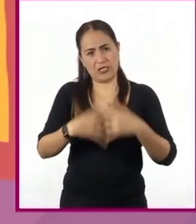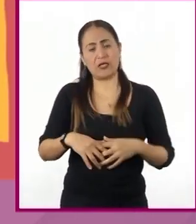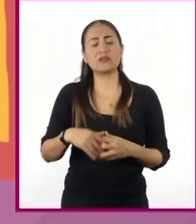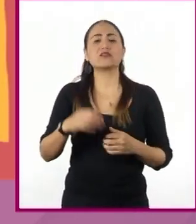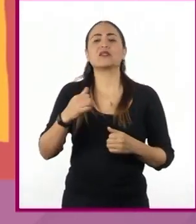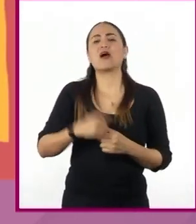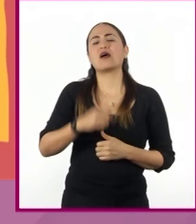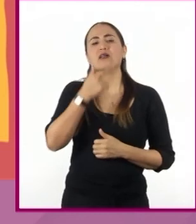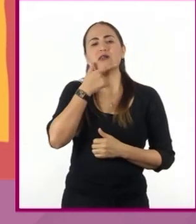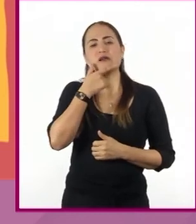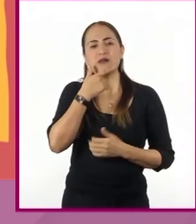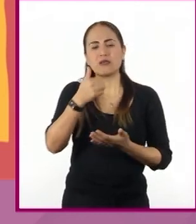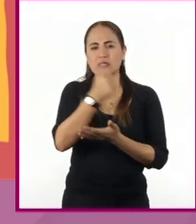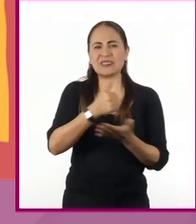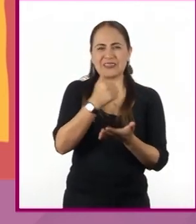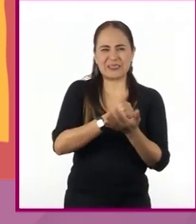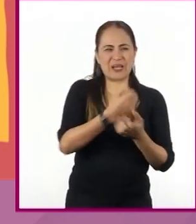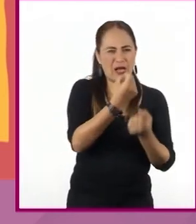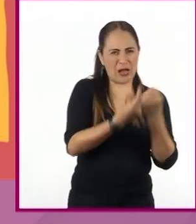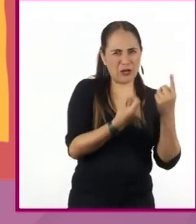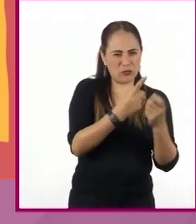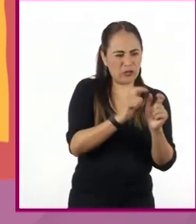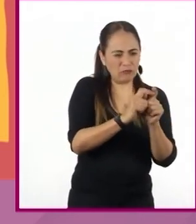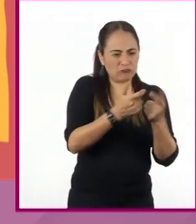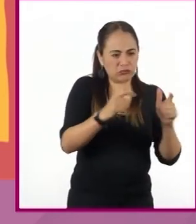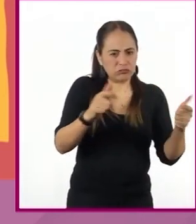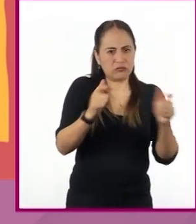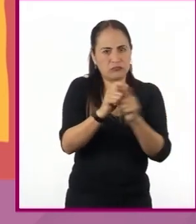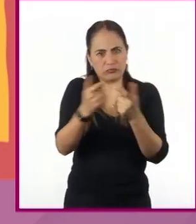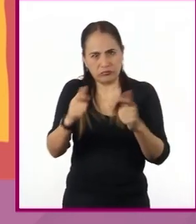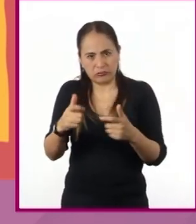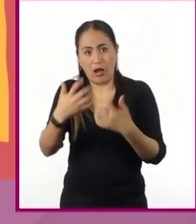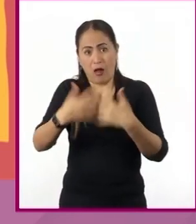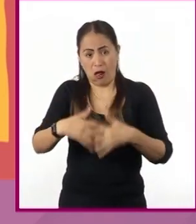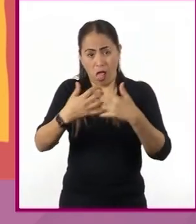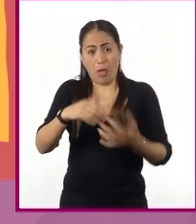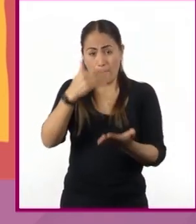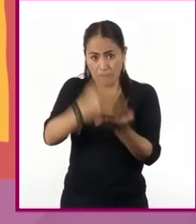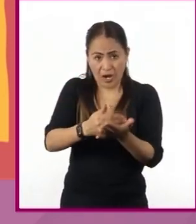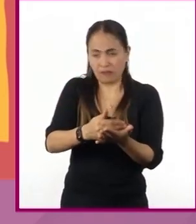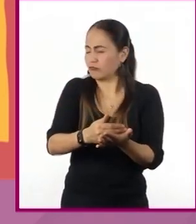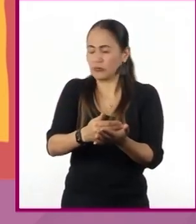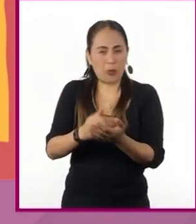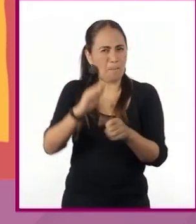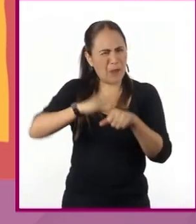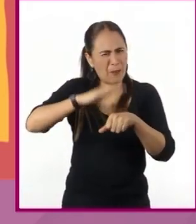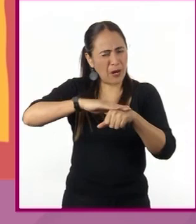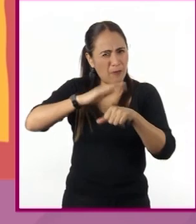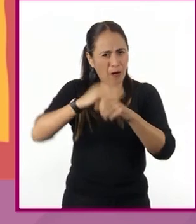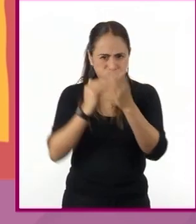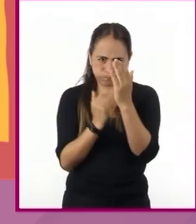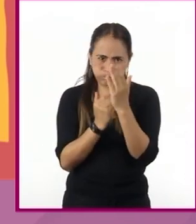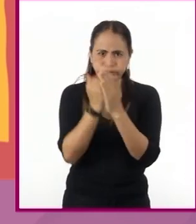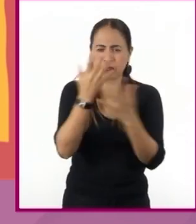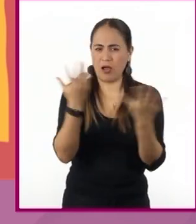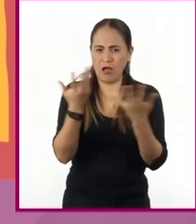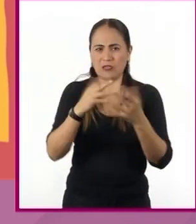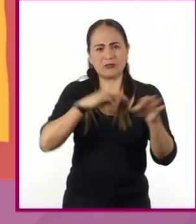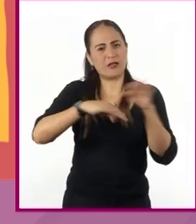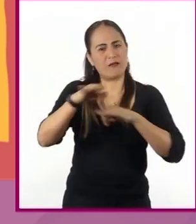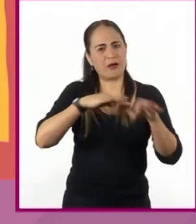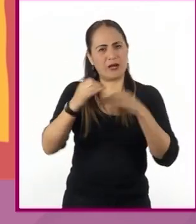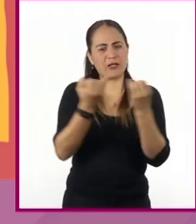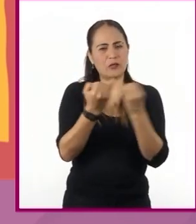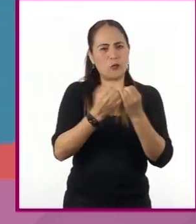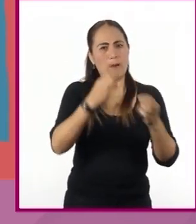inglesas crecieron enormemente debido a la industria que no paraba su desarrollo y requería cada vez más mano de obra y